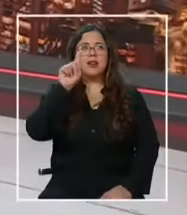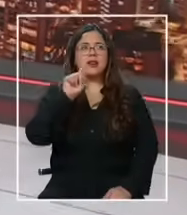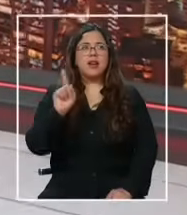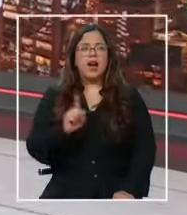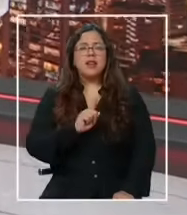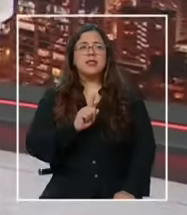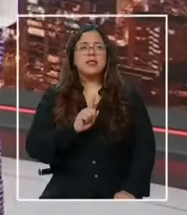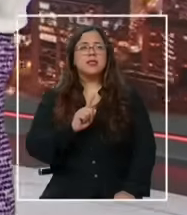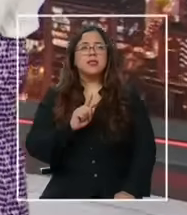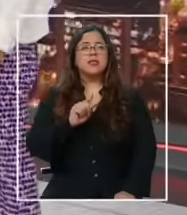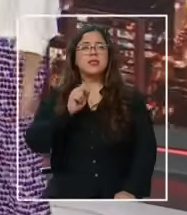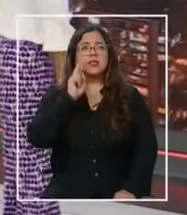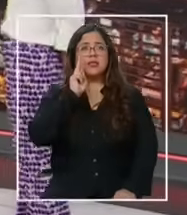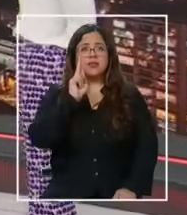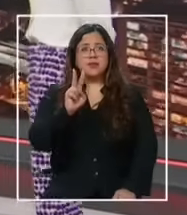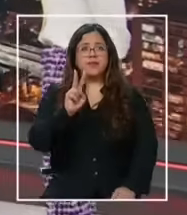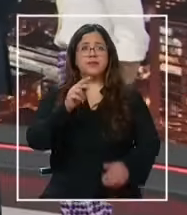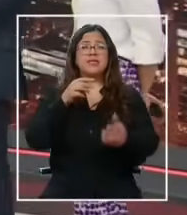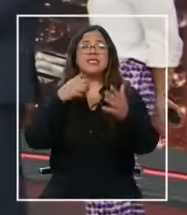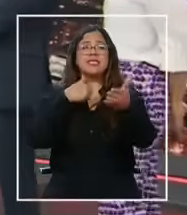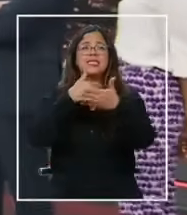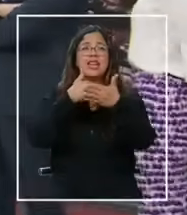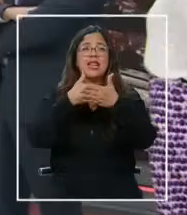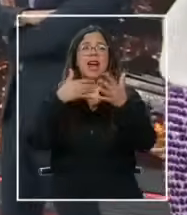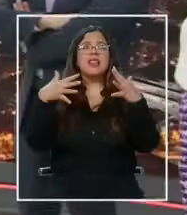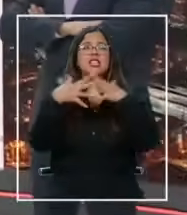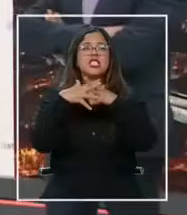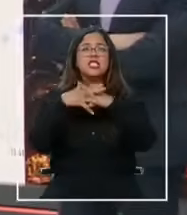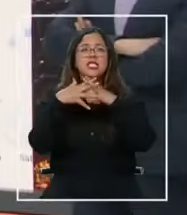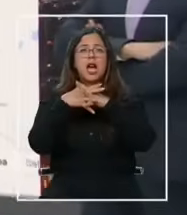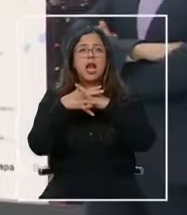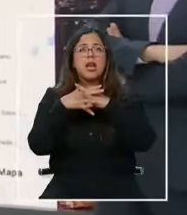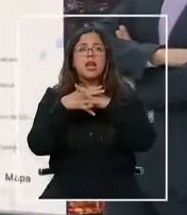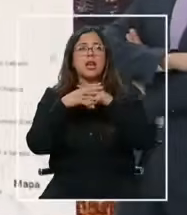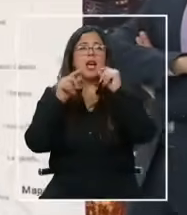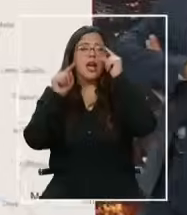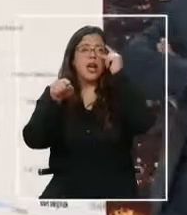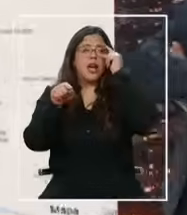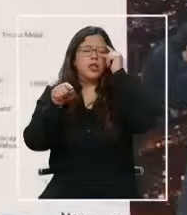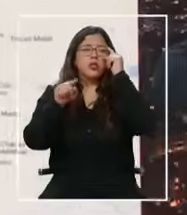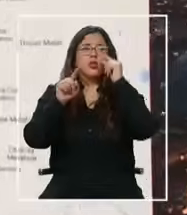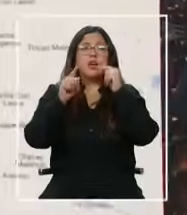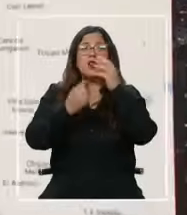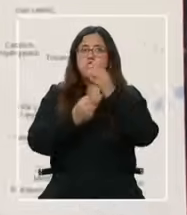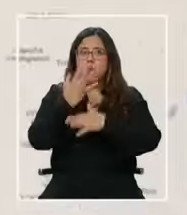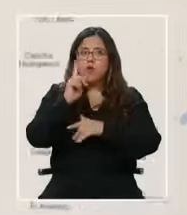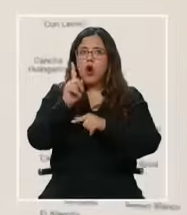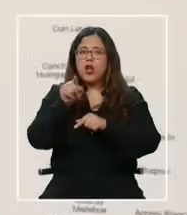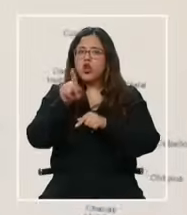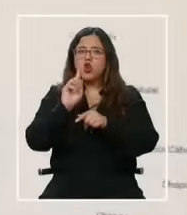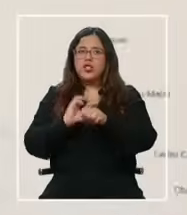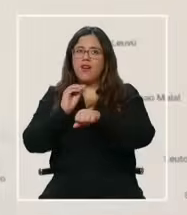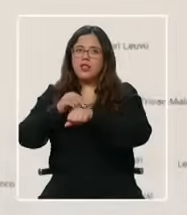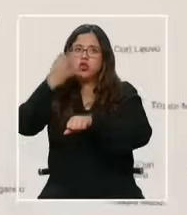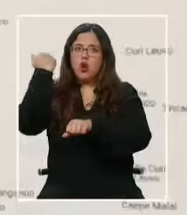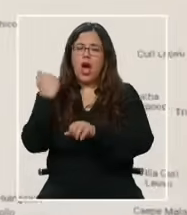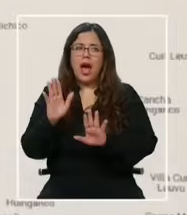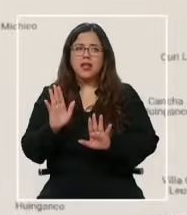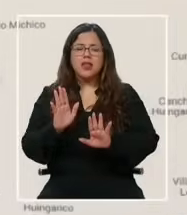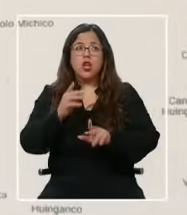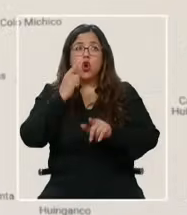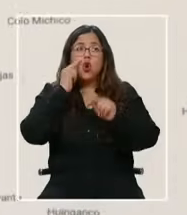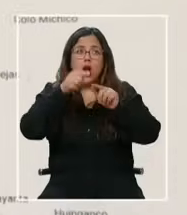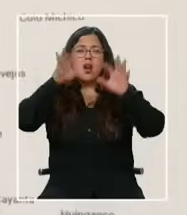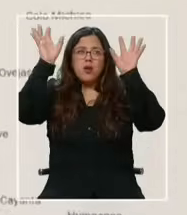117 mm desde que comenzó este evento que este es un evento nuevo no tiene nada que ver con lo que se anunció a principio de semana ahí hay